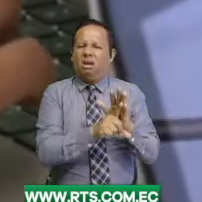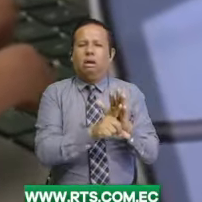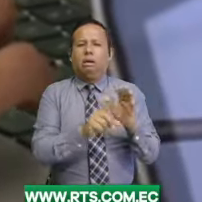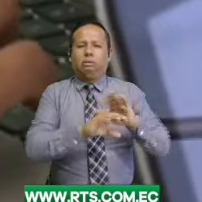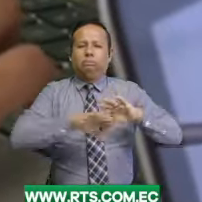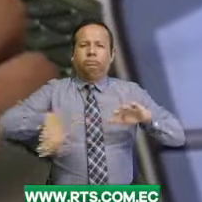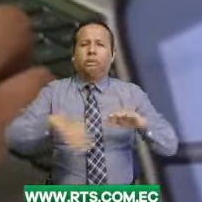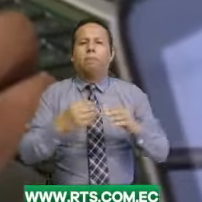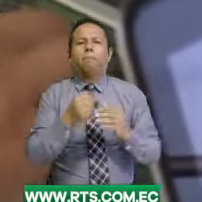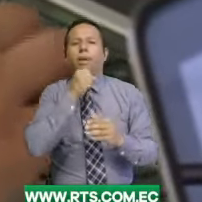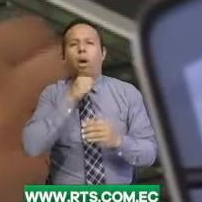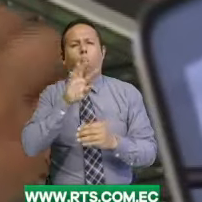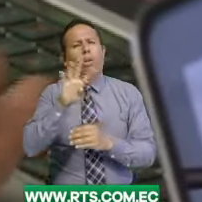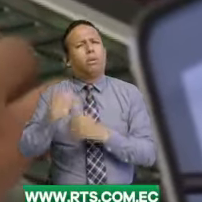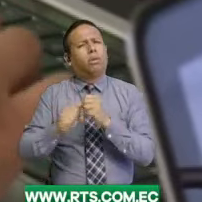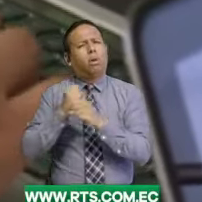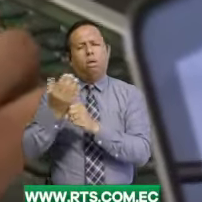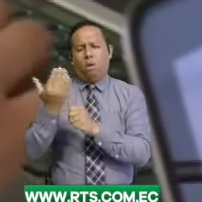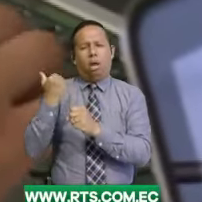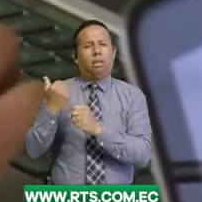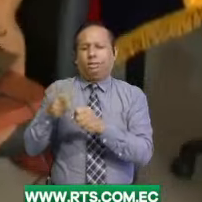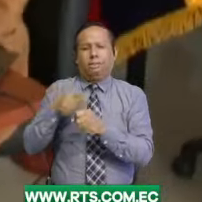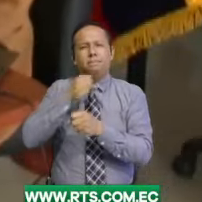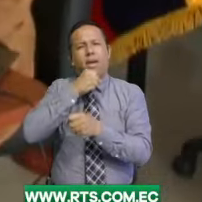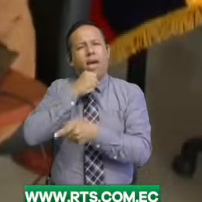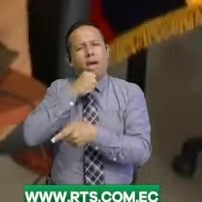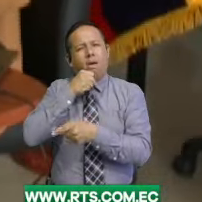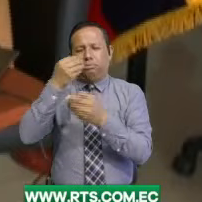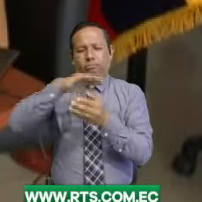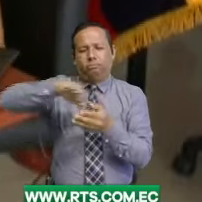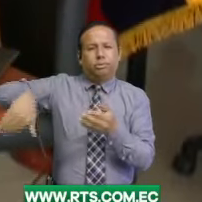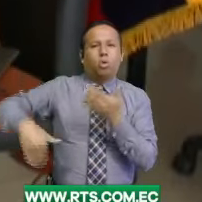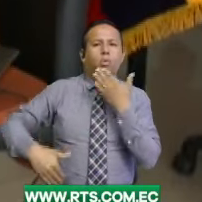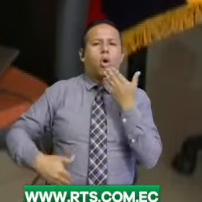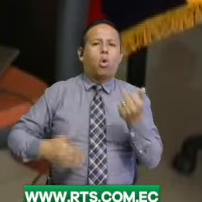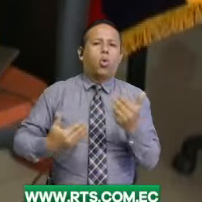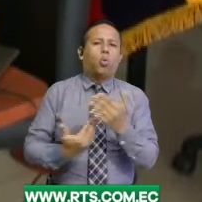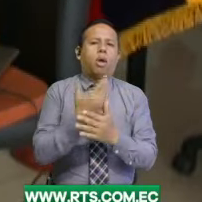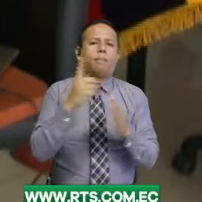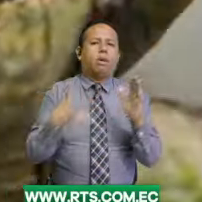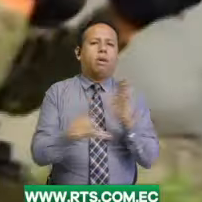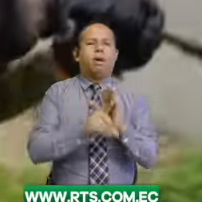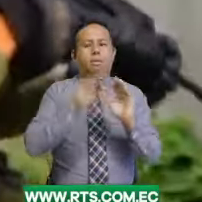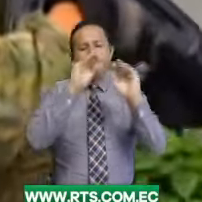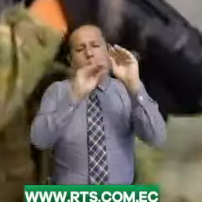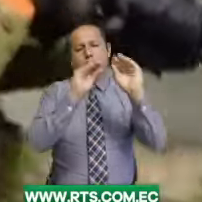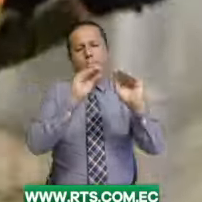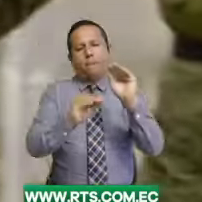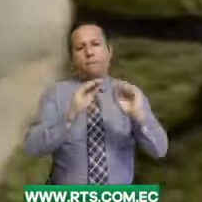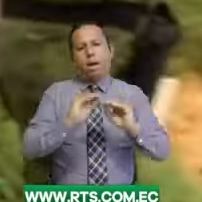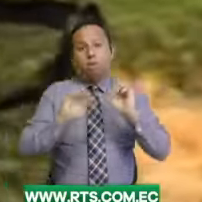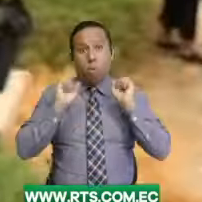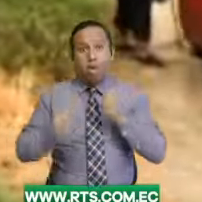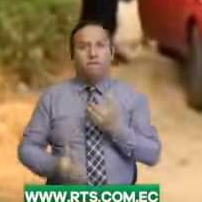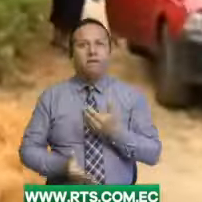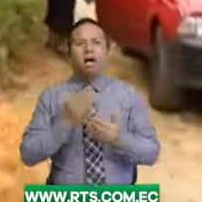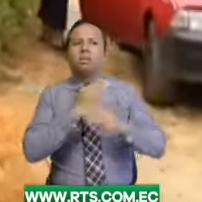según indican expertos, estaría desactualizado y no permitiría afrontar de manera adecuada la guerra contra